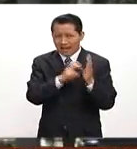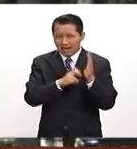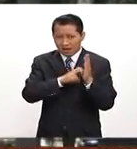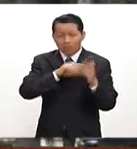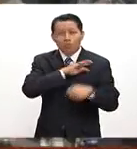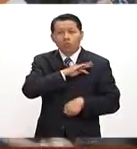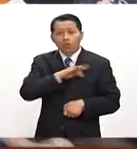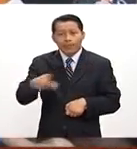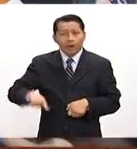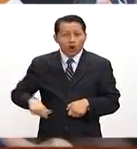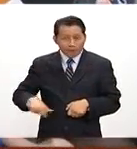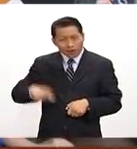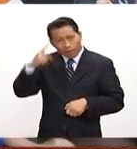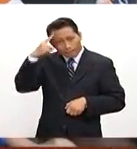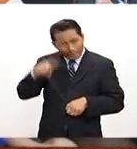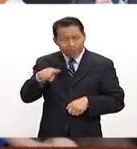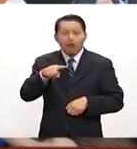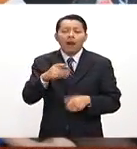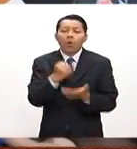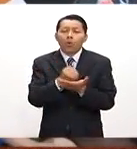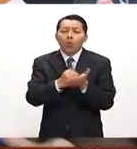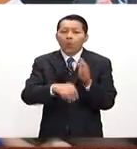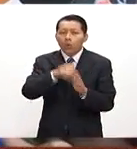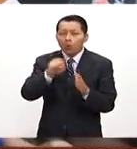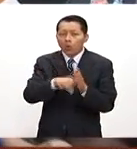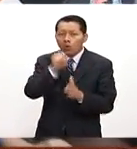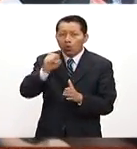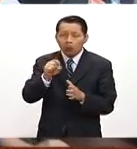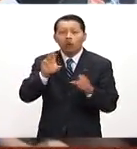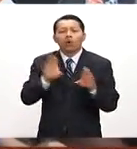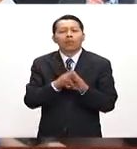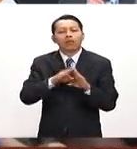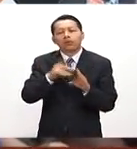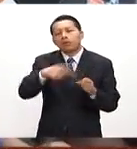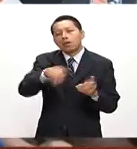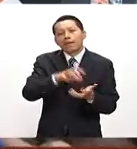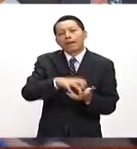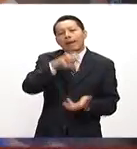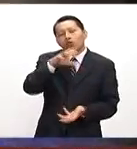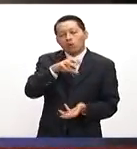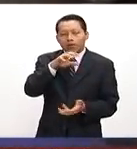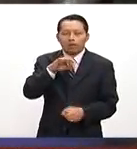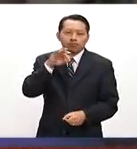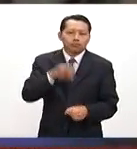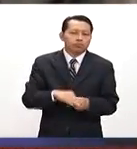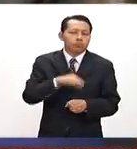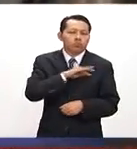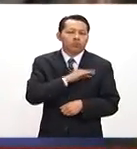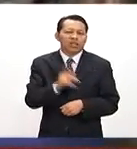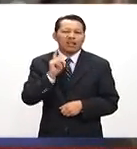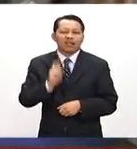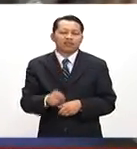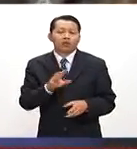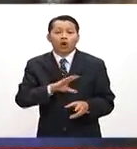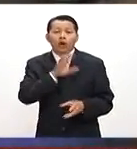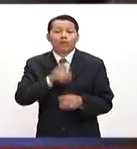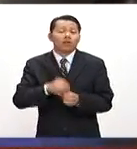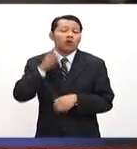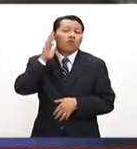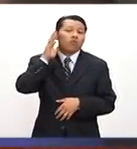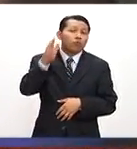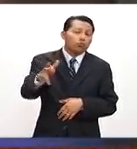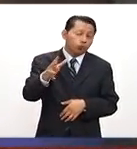la explotación y exploración del oro, aprobada por la mayoría opositora para establecer que todos los actos futuros del